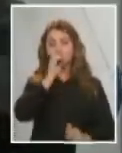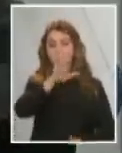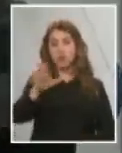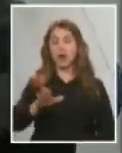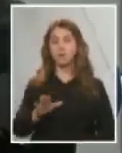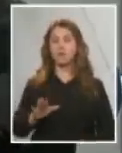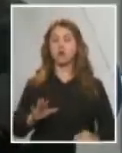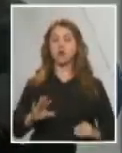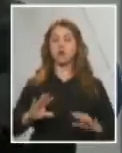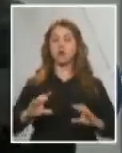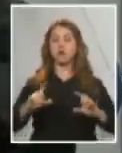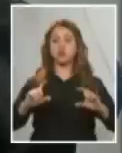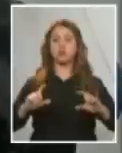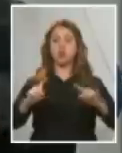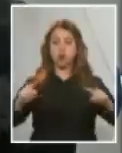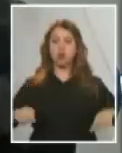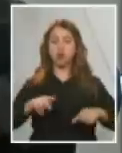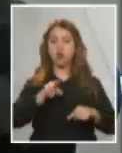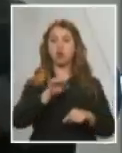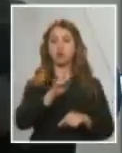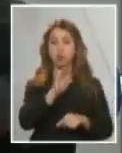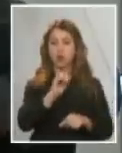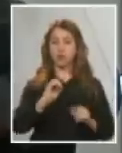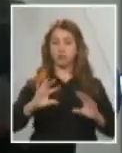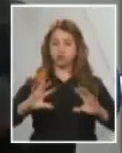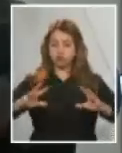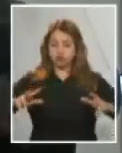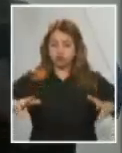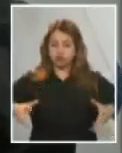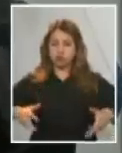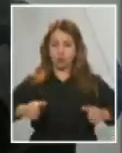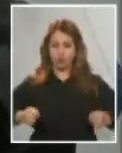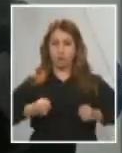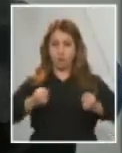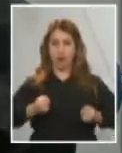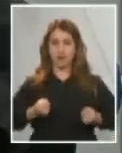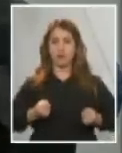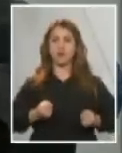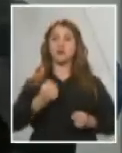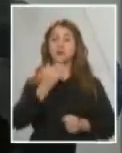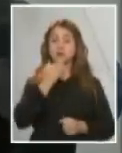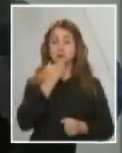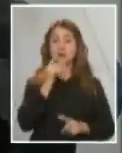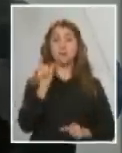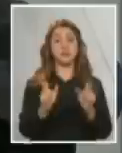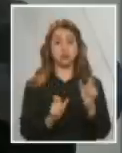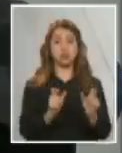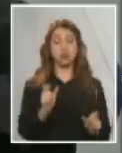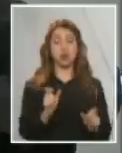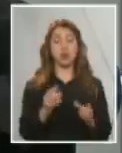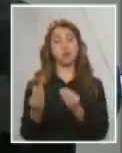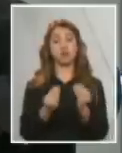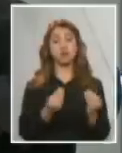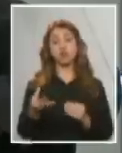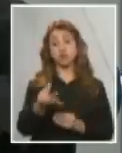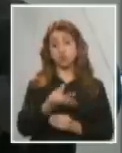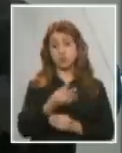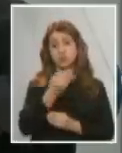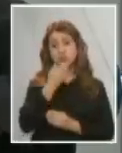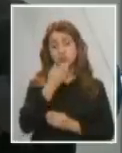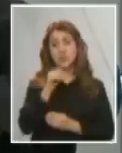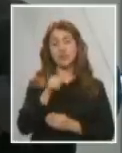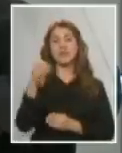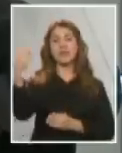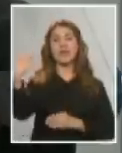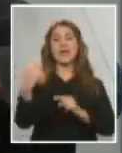rueda que sirva para, no sé, para... Todo terreno. Claro, todo terreno. Y aparte, la gente que... Porque muchos nos dicen también, este es